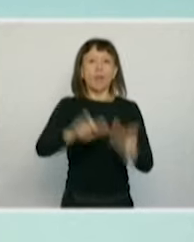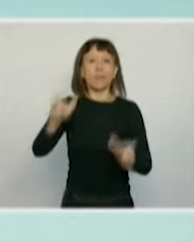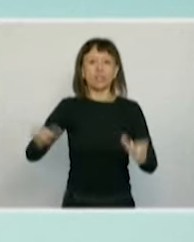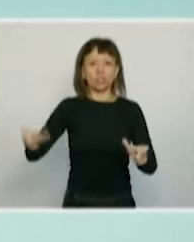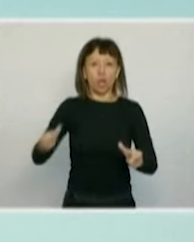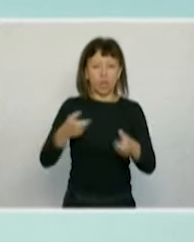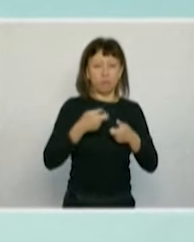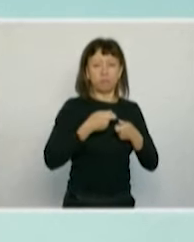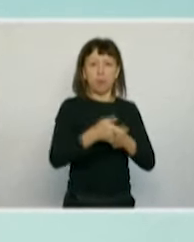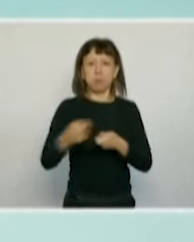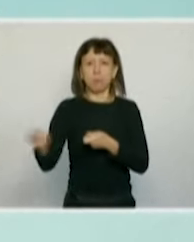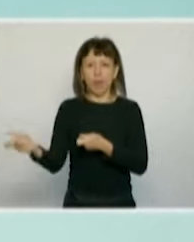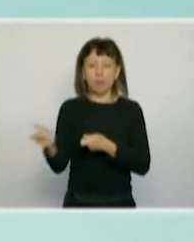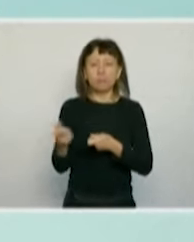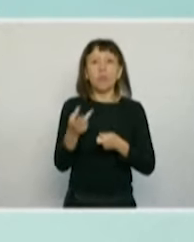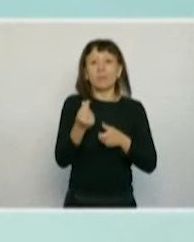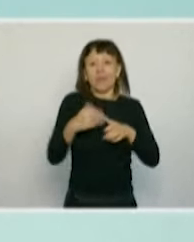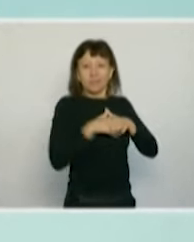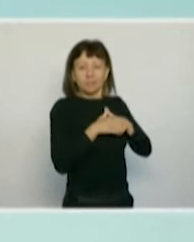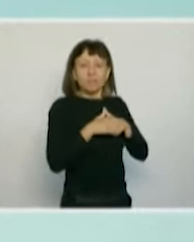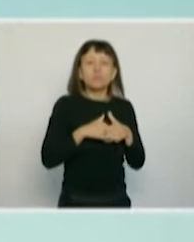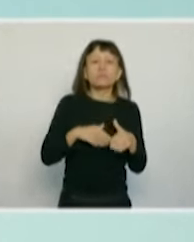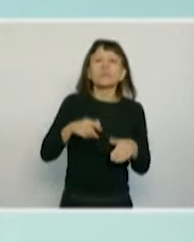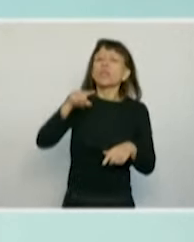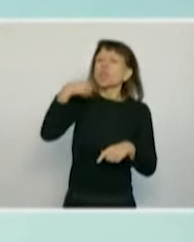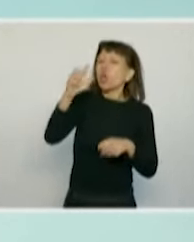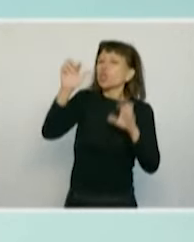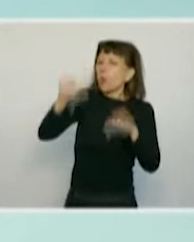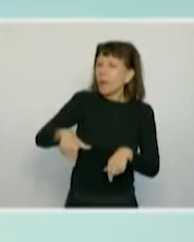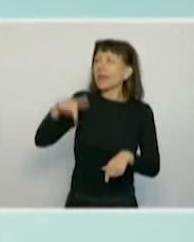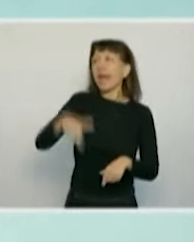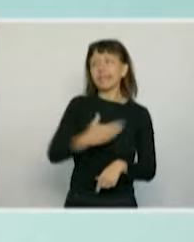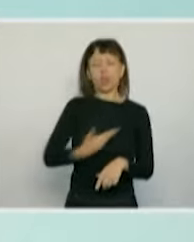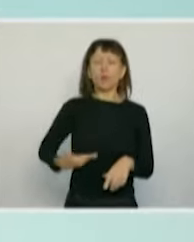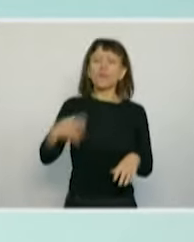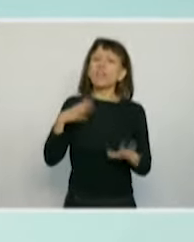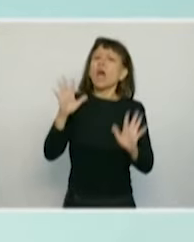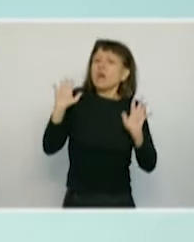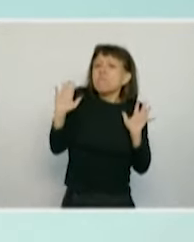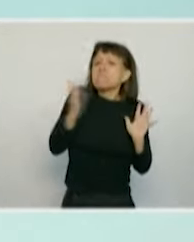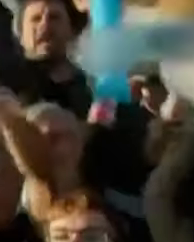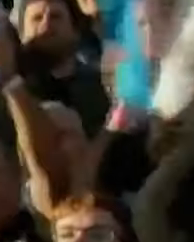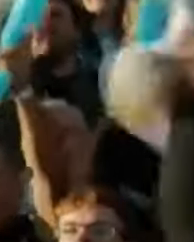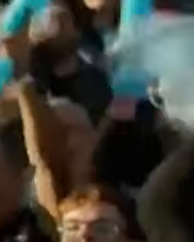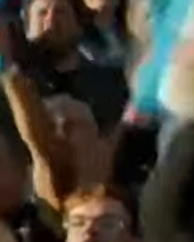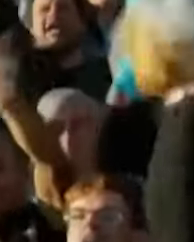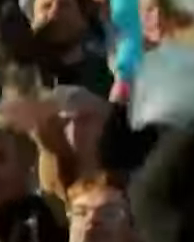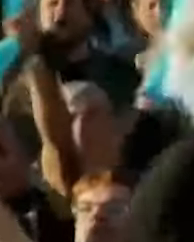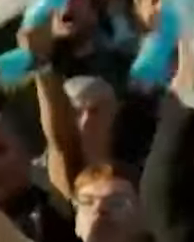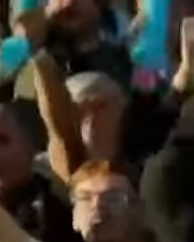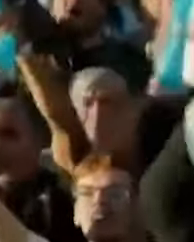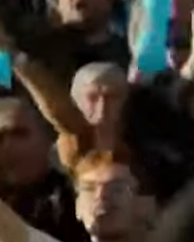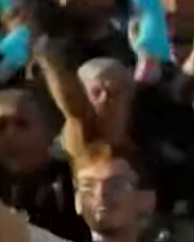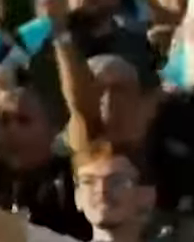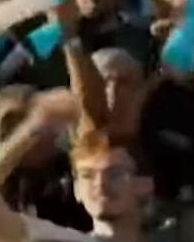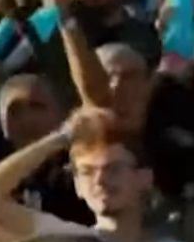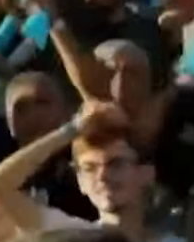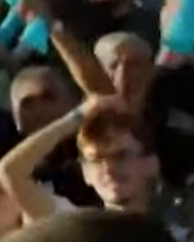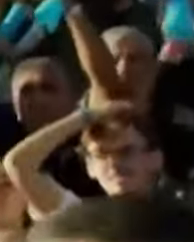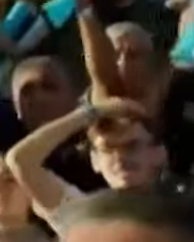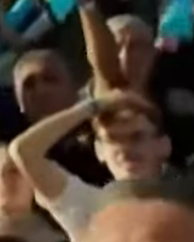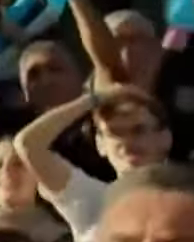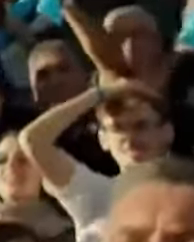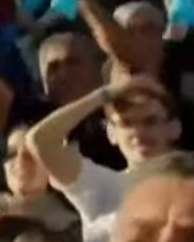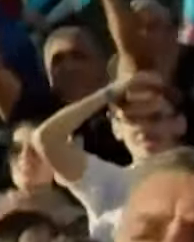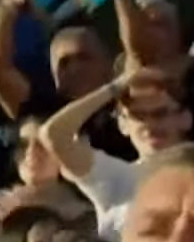hubo un plan, que es lo que le falta a este gobierno por más. Cristina Kirchner apuntó contra Javier Milei. La expresidenta de Argentina acusó